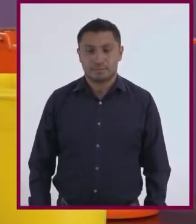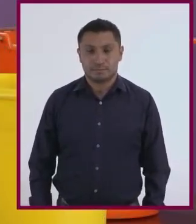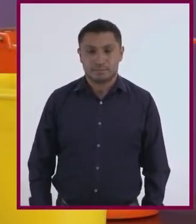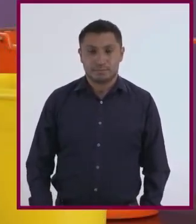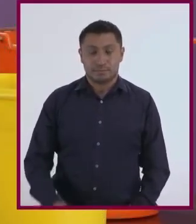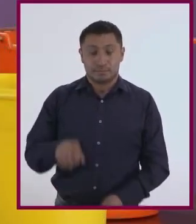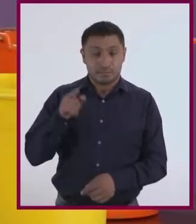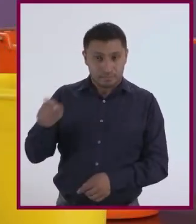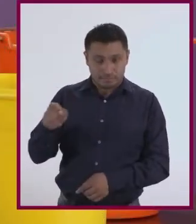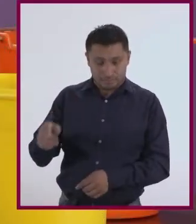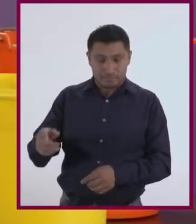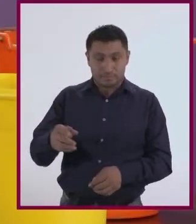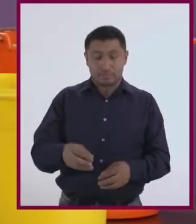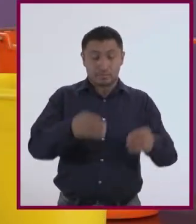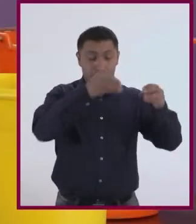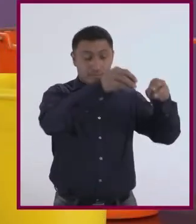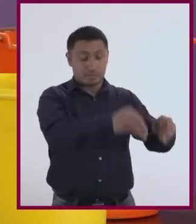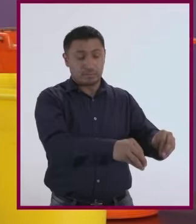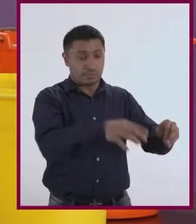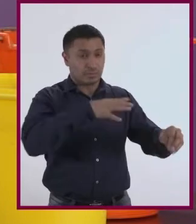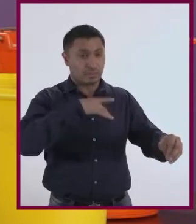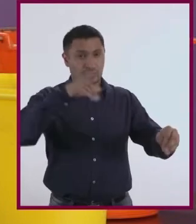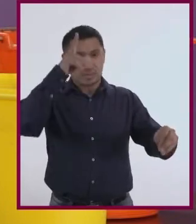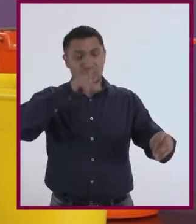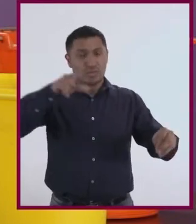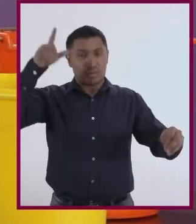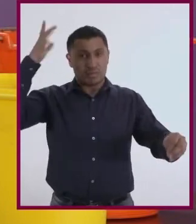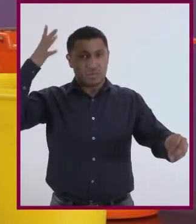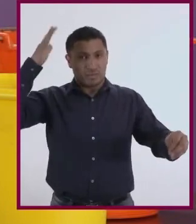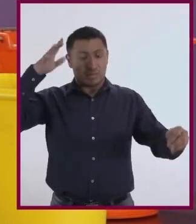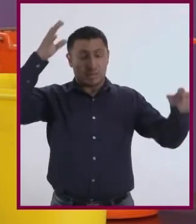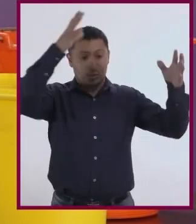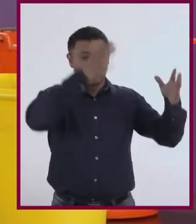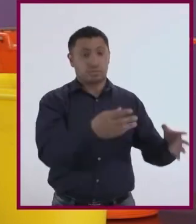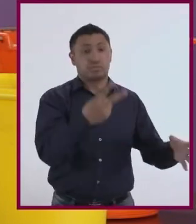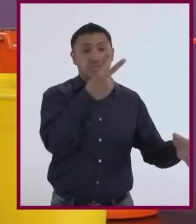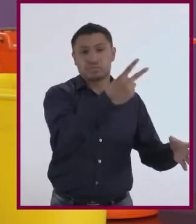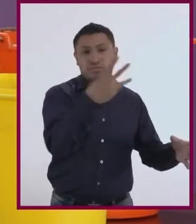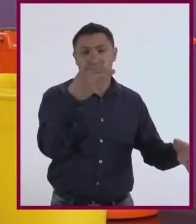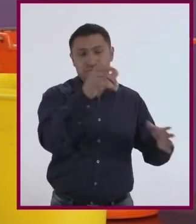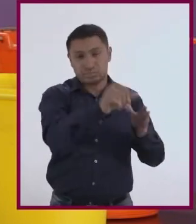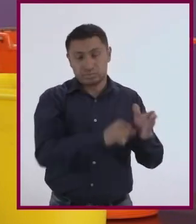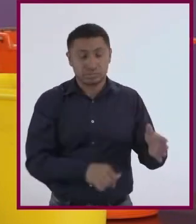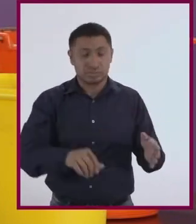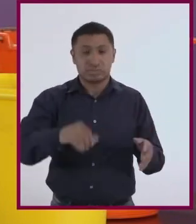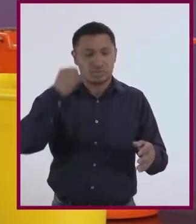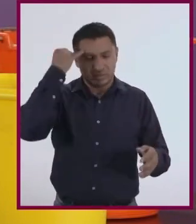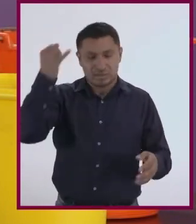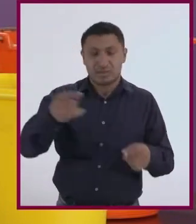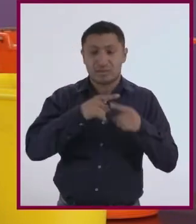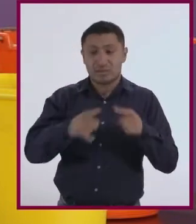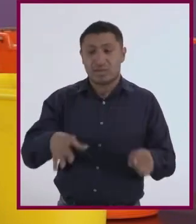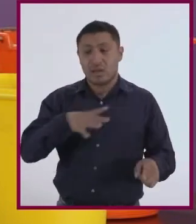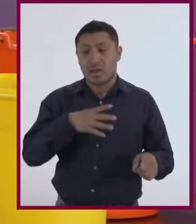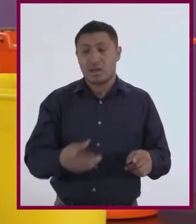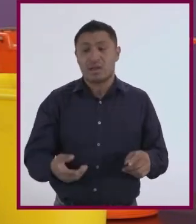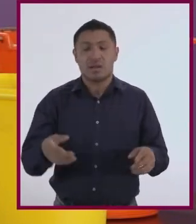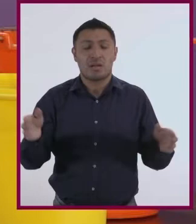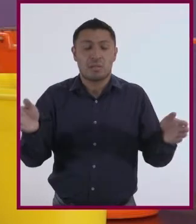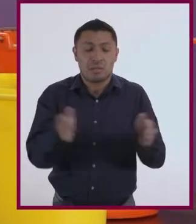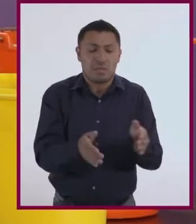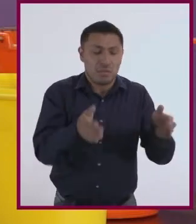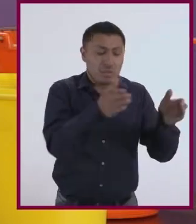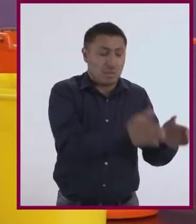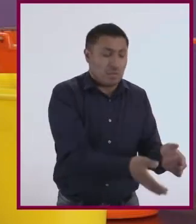La compostera se deja donde pueda obtener calor solar durante 2 o 3 meses. Otra idea es colocar un recipiente pequeño en tu